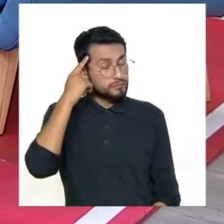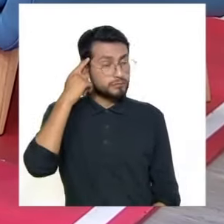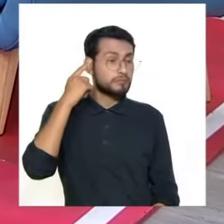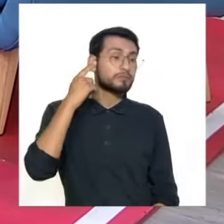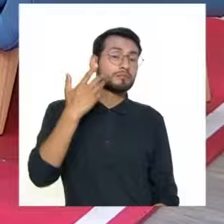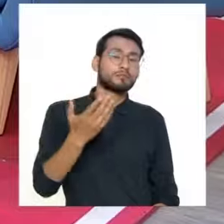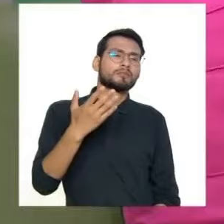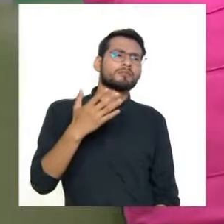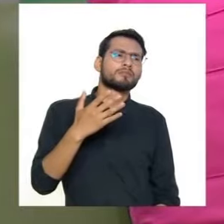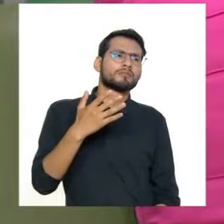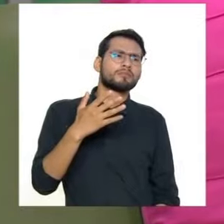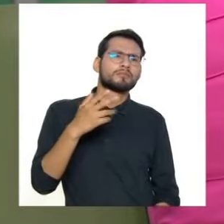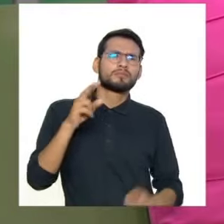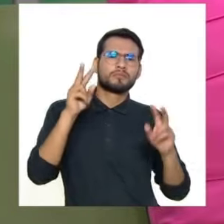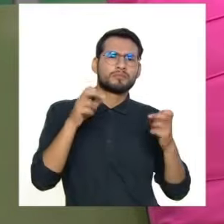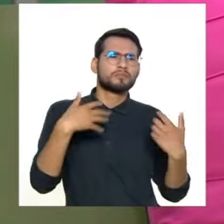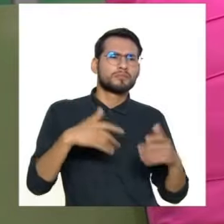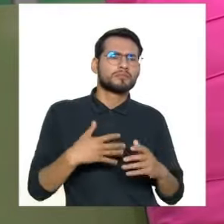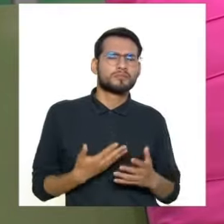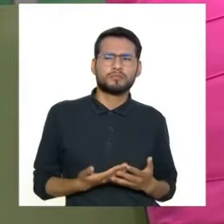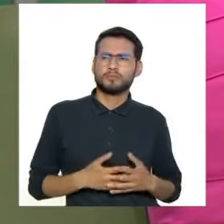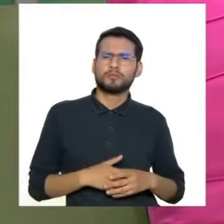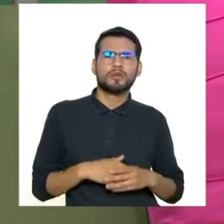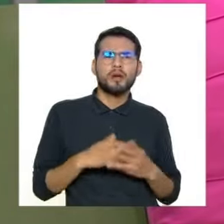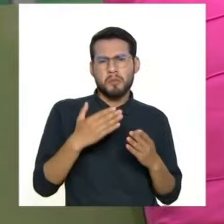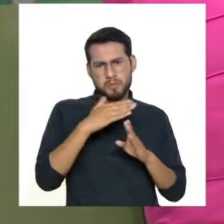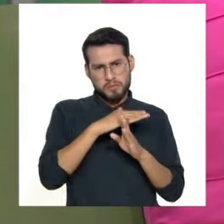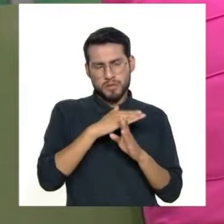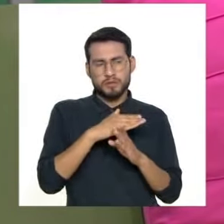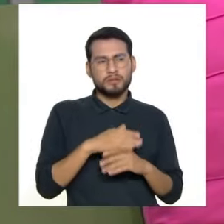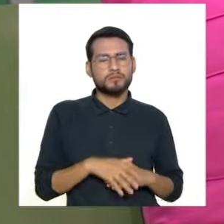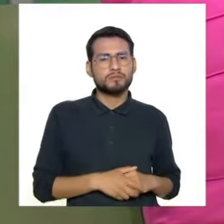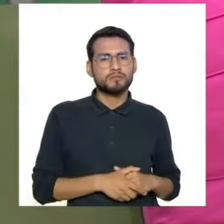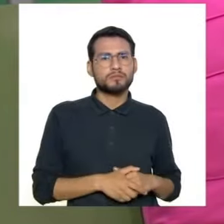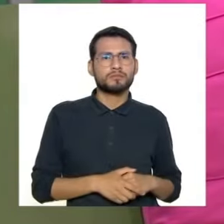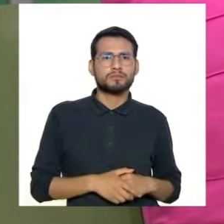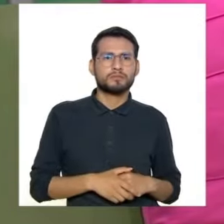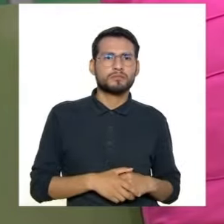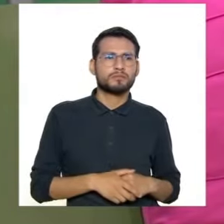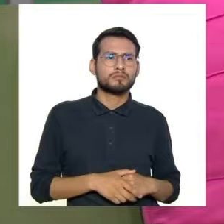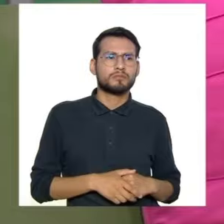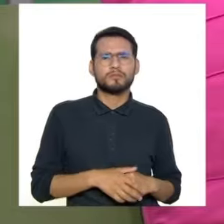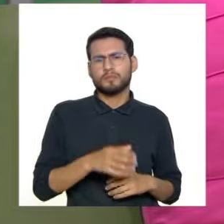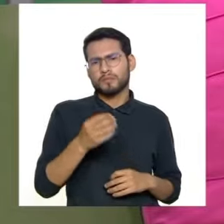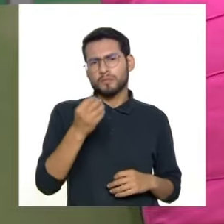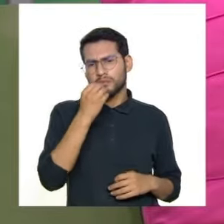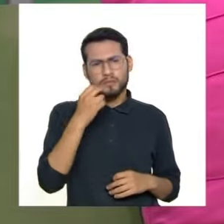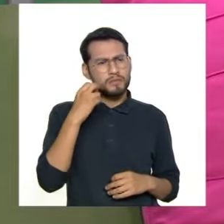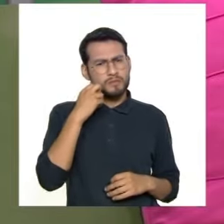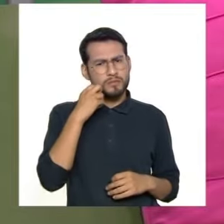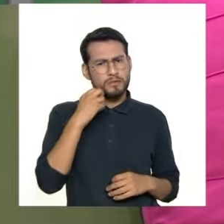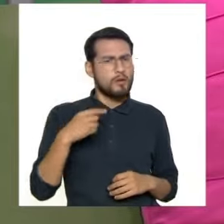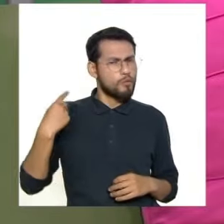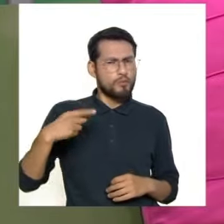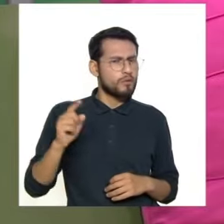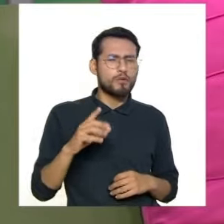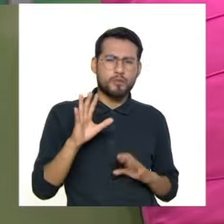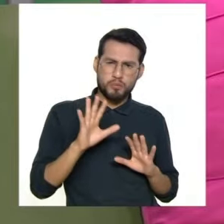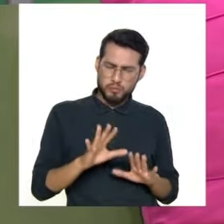sentido existe un un término que es el término medio no O sea una una ingesta de carne no muy frecuente